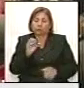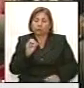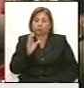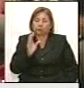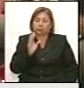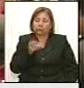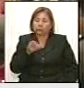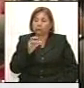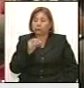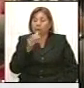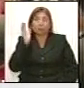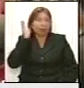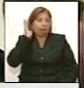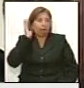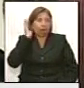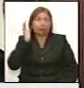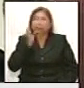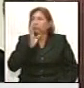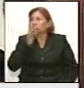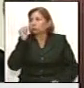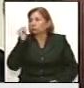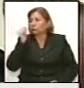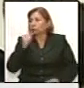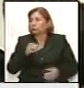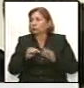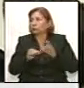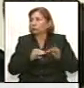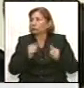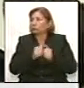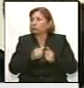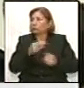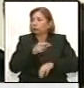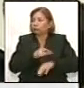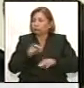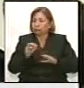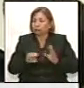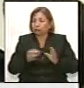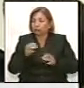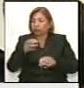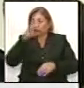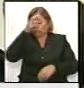Bruce escucharon las demandas y las explicaciones de los alcaldes provinciales